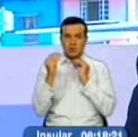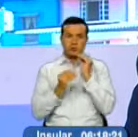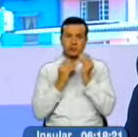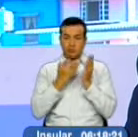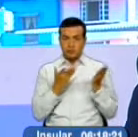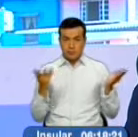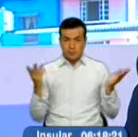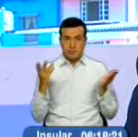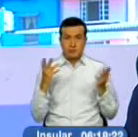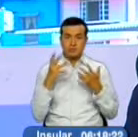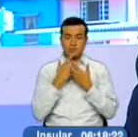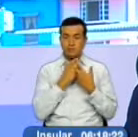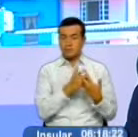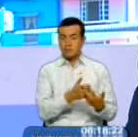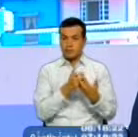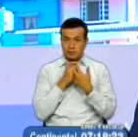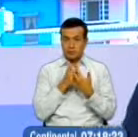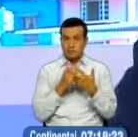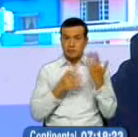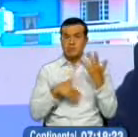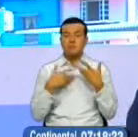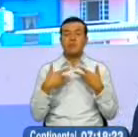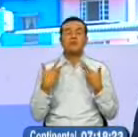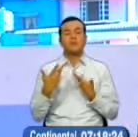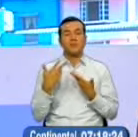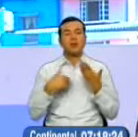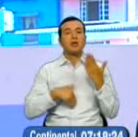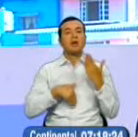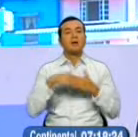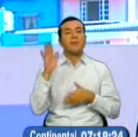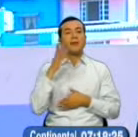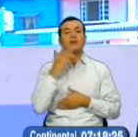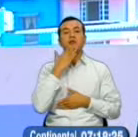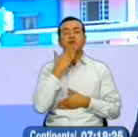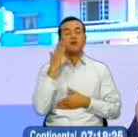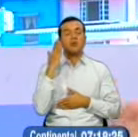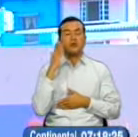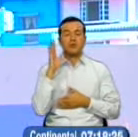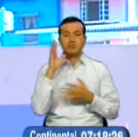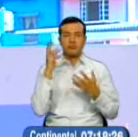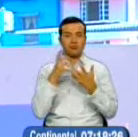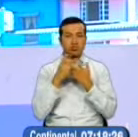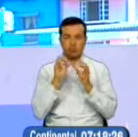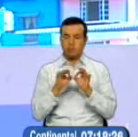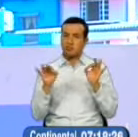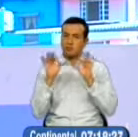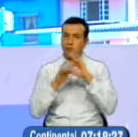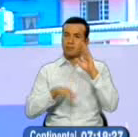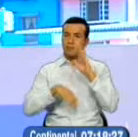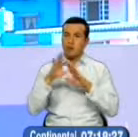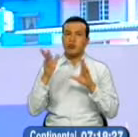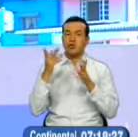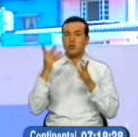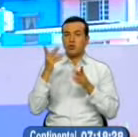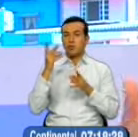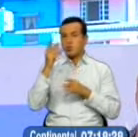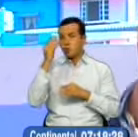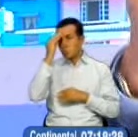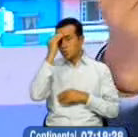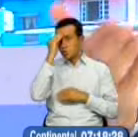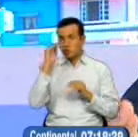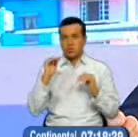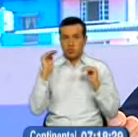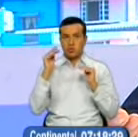vez es un acercamiento, digamos, donde generemos una sinergia mucho mayor entre el sistema de educación superior y